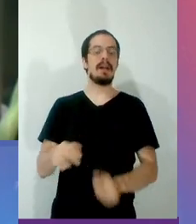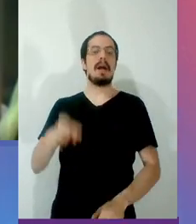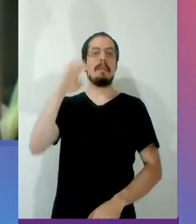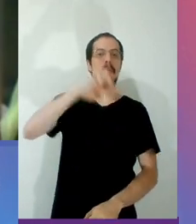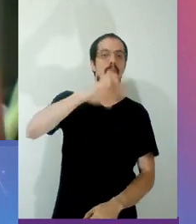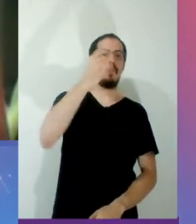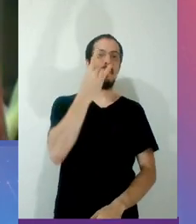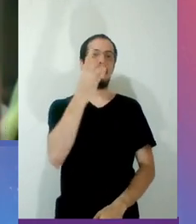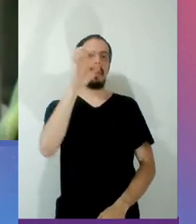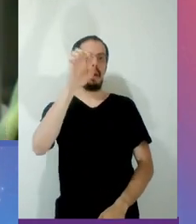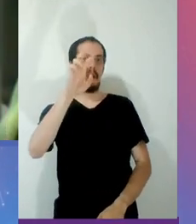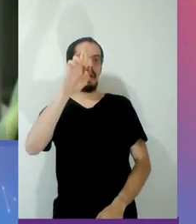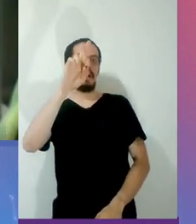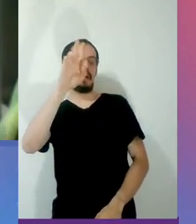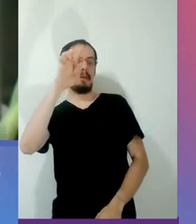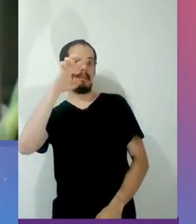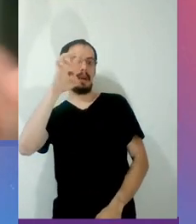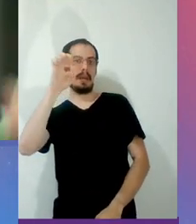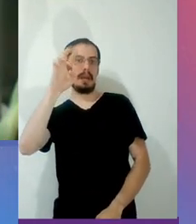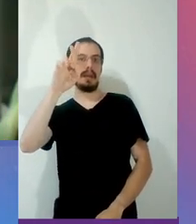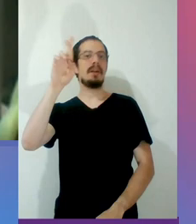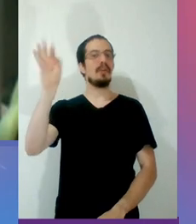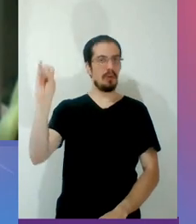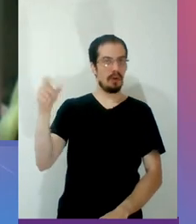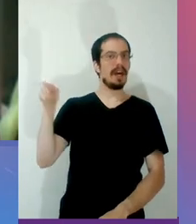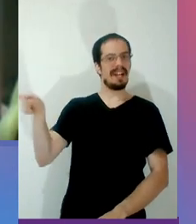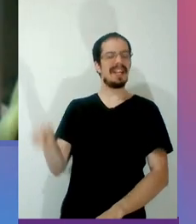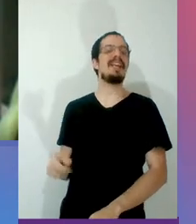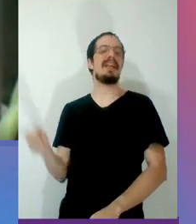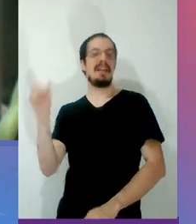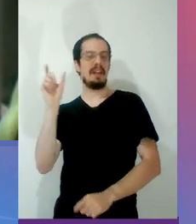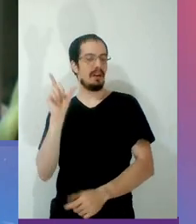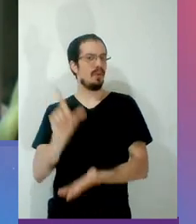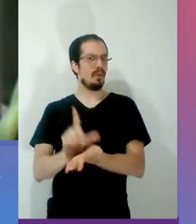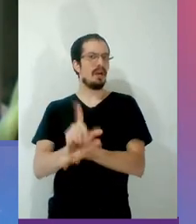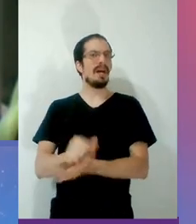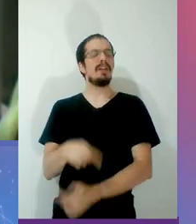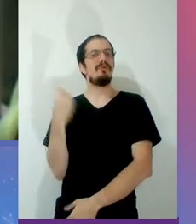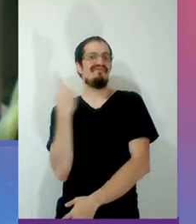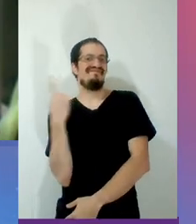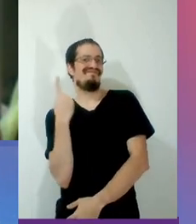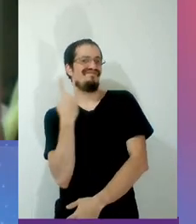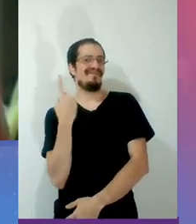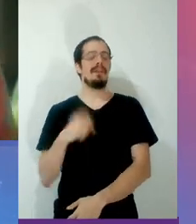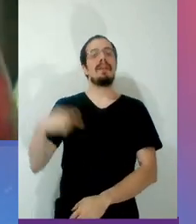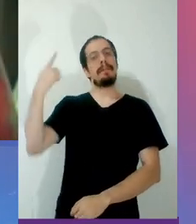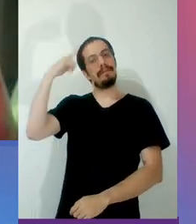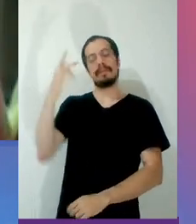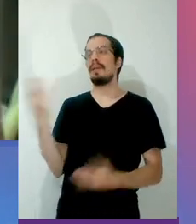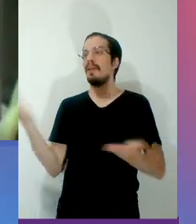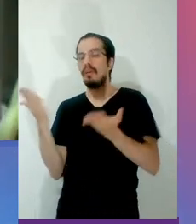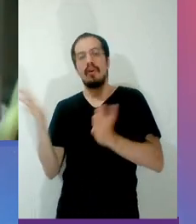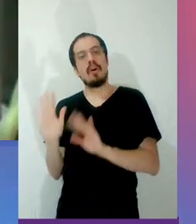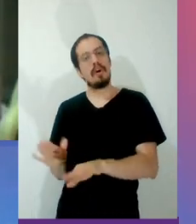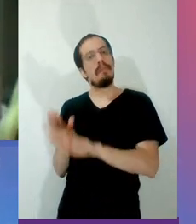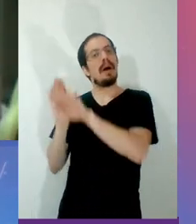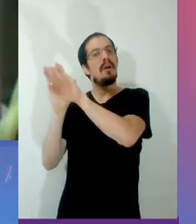muy solitaria. Entonces, también ver a lo mejor alguna estrategia de cómo acompañar ahí a la